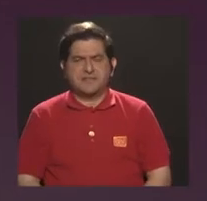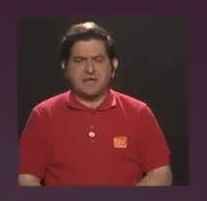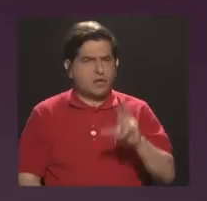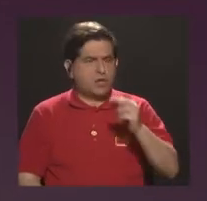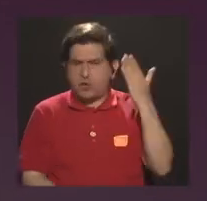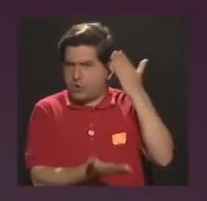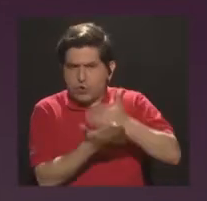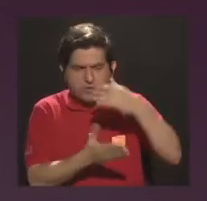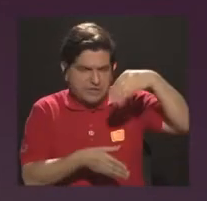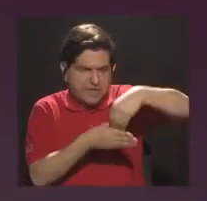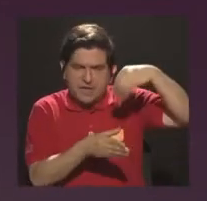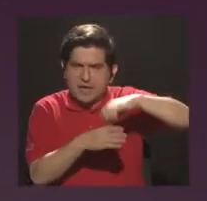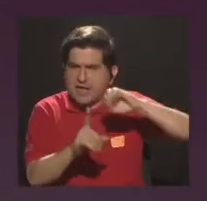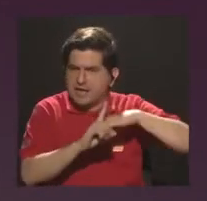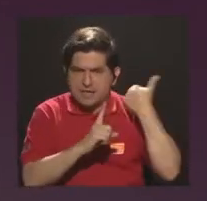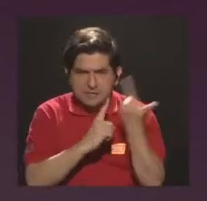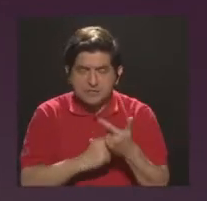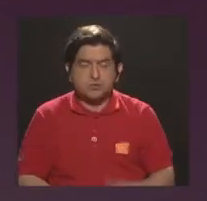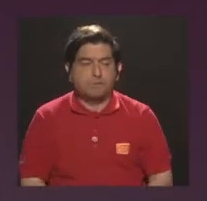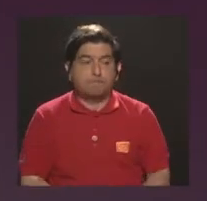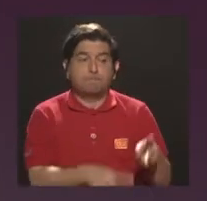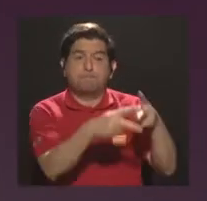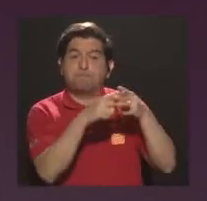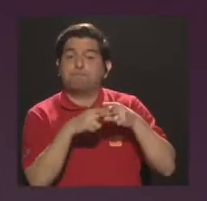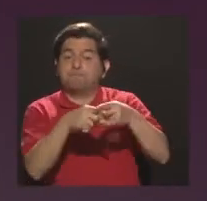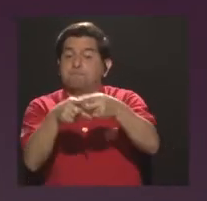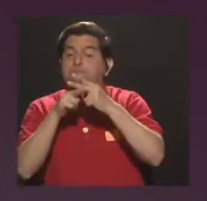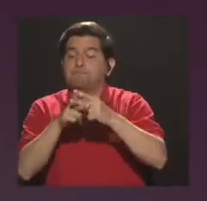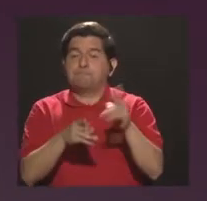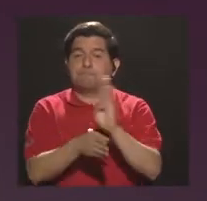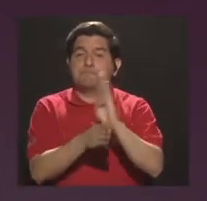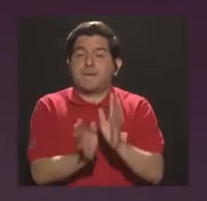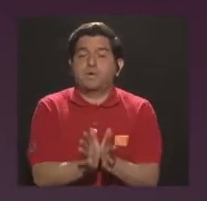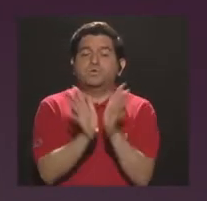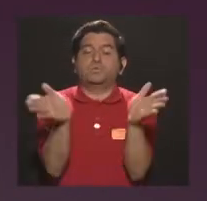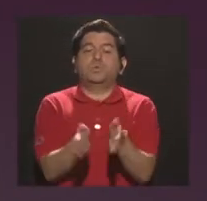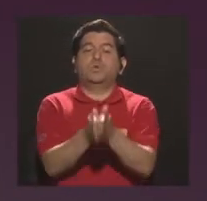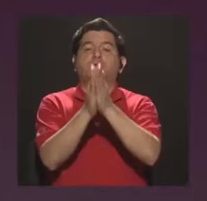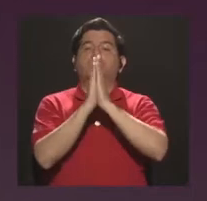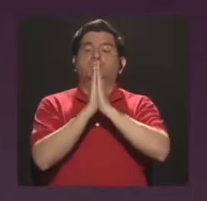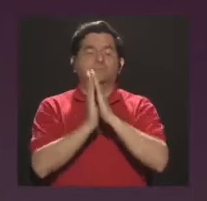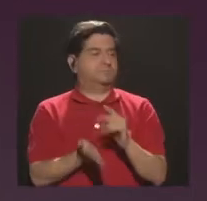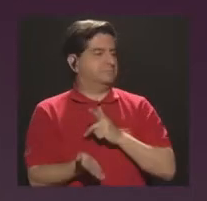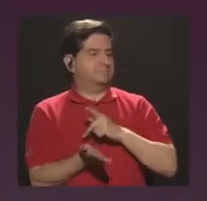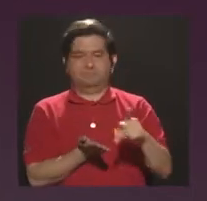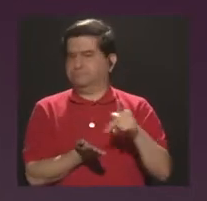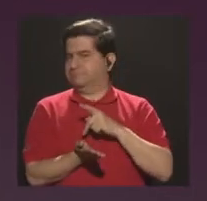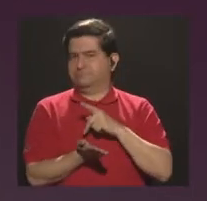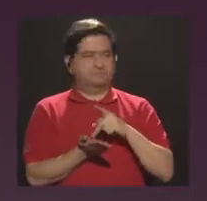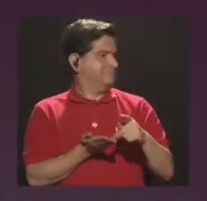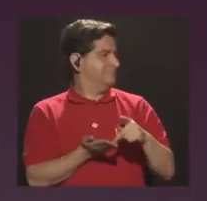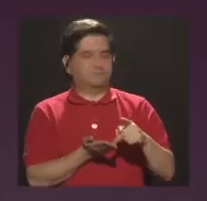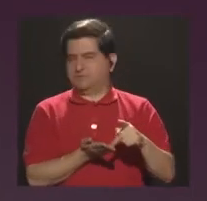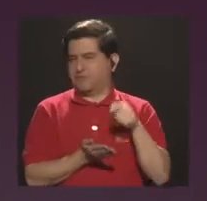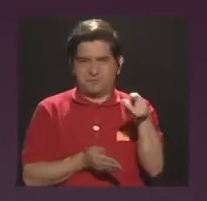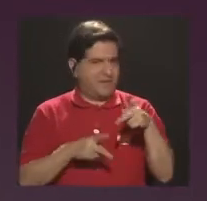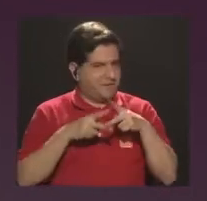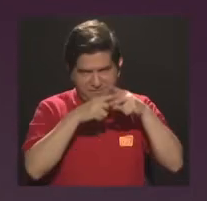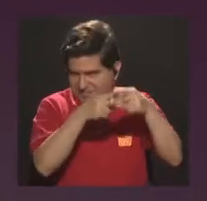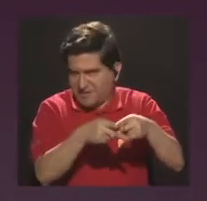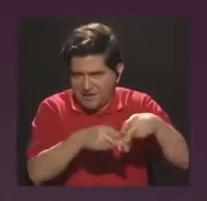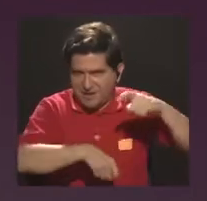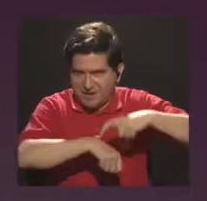la inversión social pide préstamos a los bancos públicos no paga esos préstamos